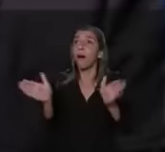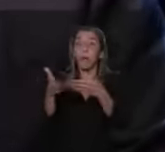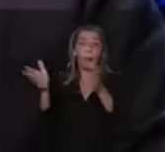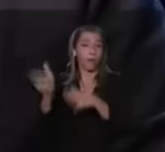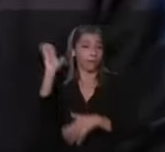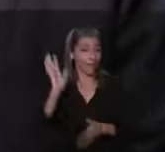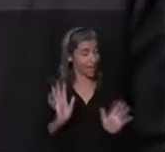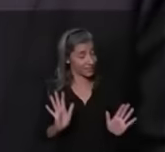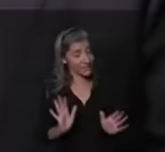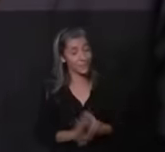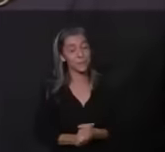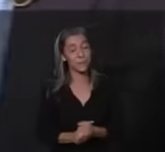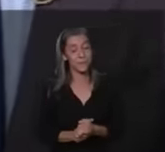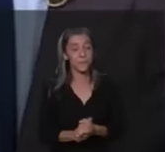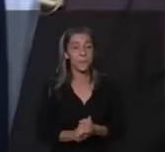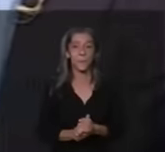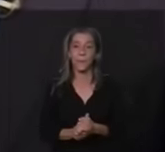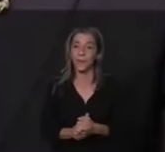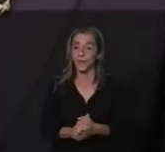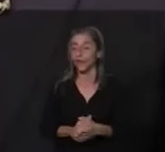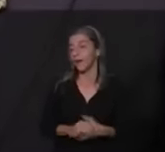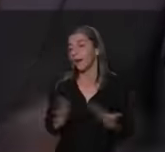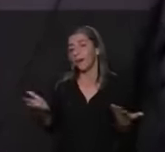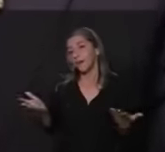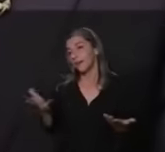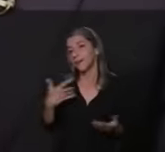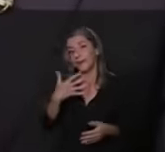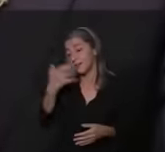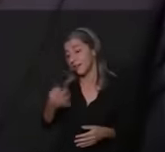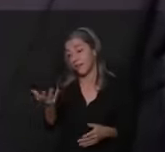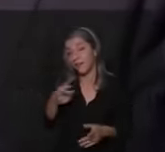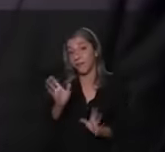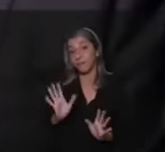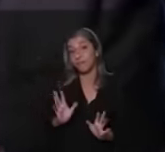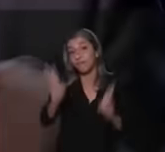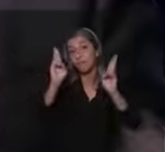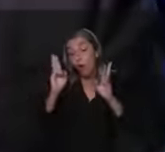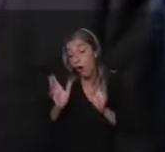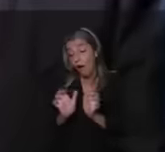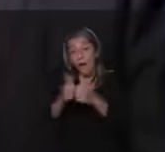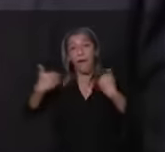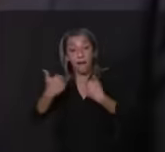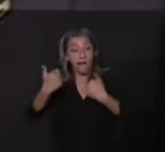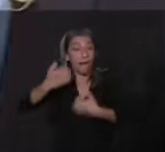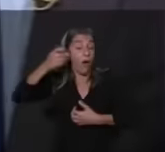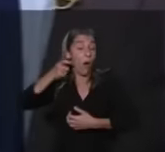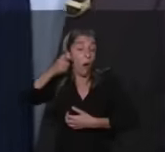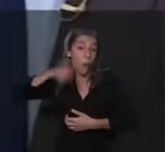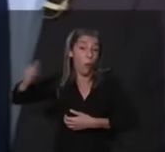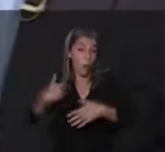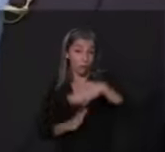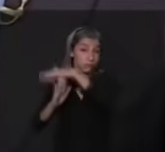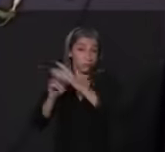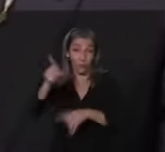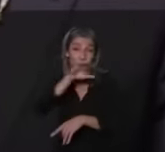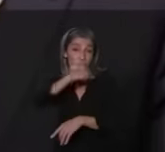Yo la verdad es que no sé si algún juez, espero que lo hayas denunciado en el Consejo de la Magistratura, si algún juez liberó a un delincuente